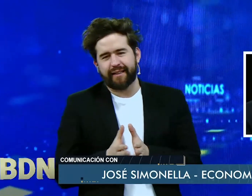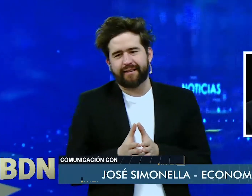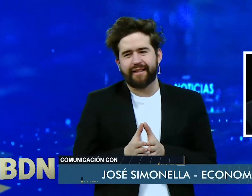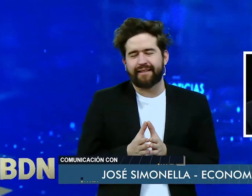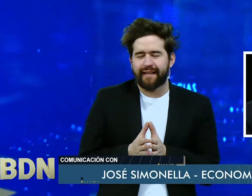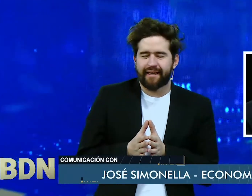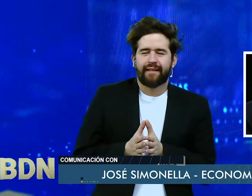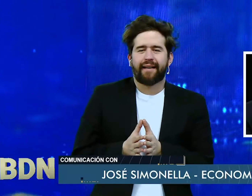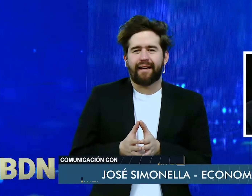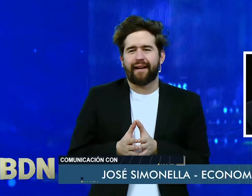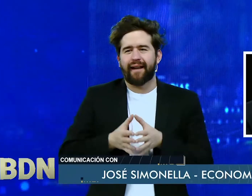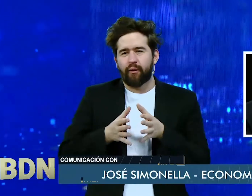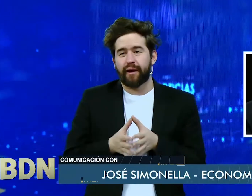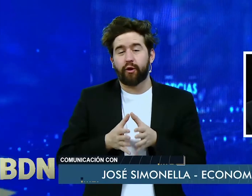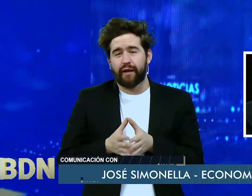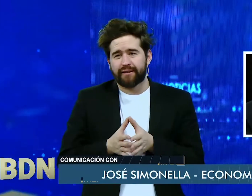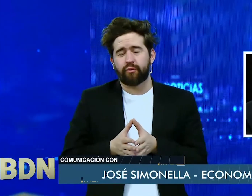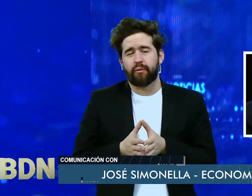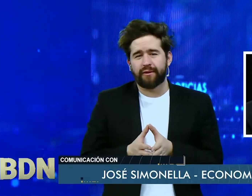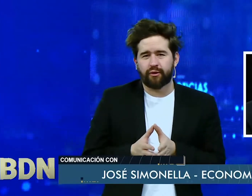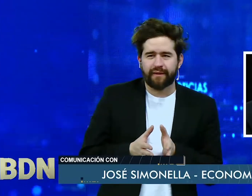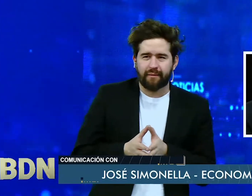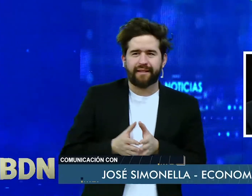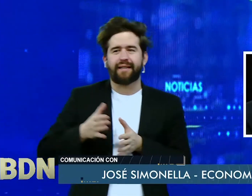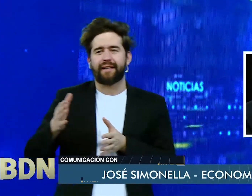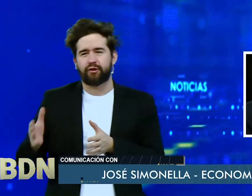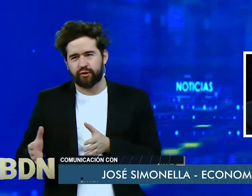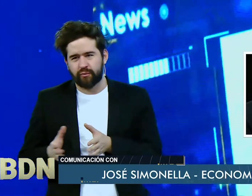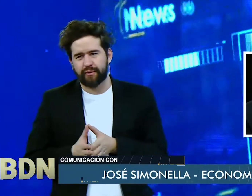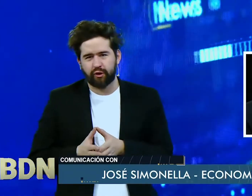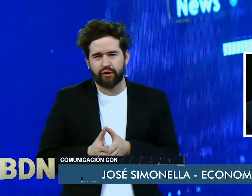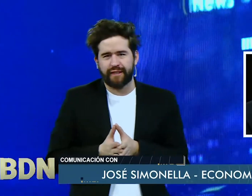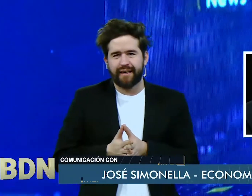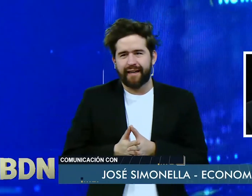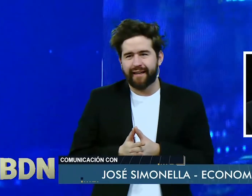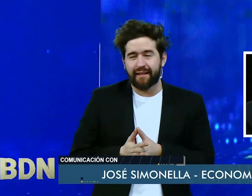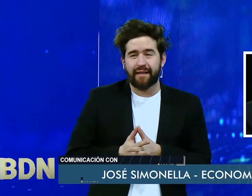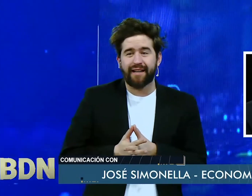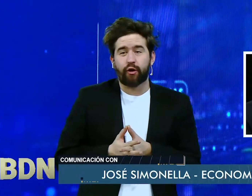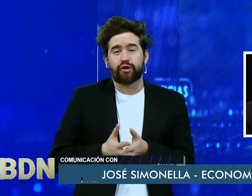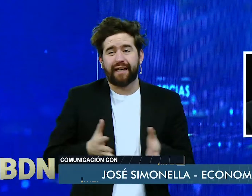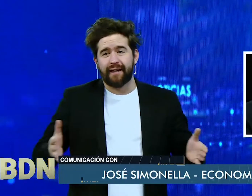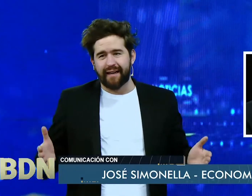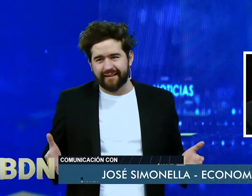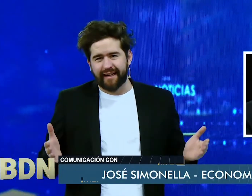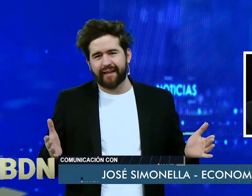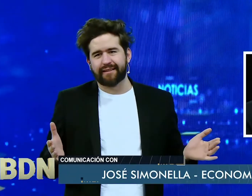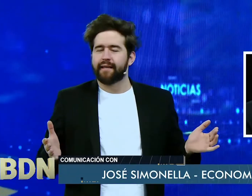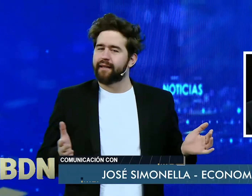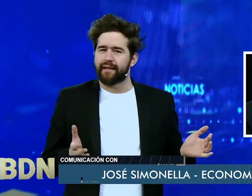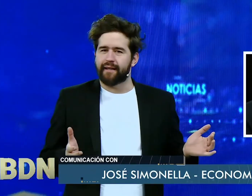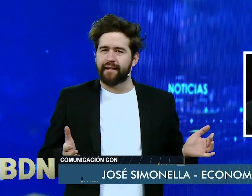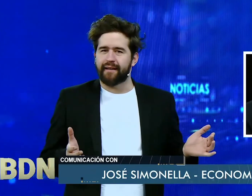la Argentina tiene que recaudar dólares. Es un momento efectivamente de liquidación, es un momento donde se deberían engrosar las